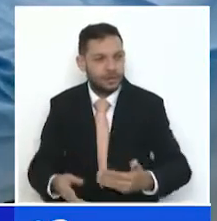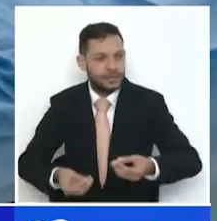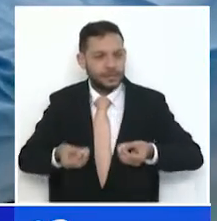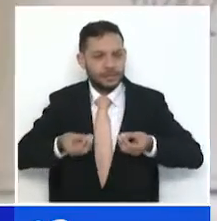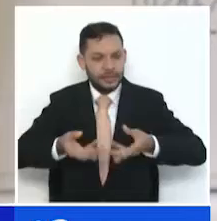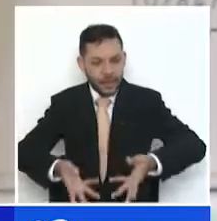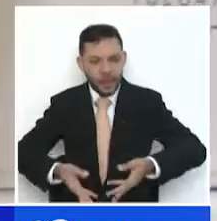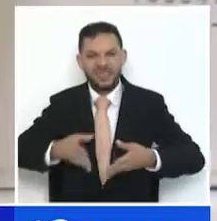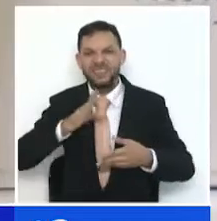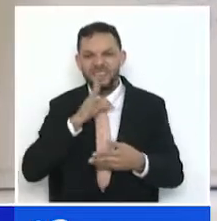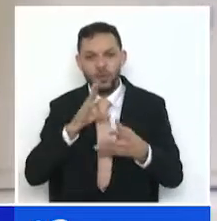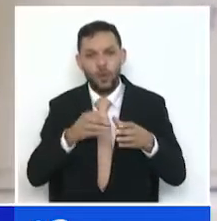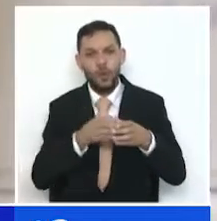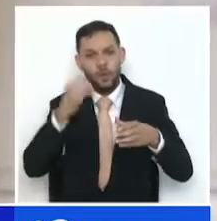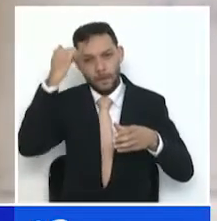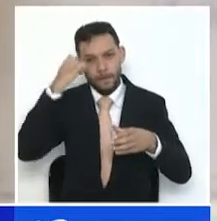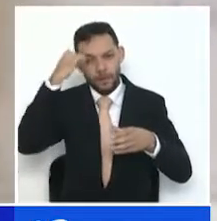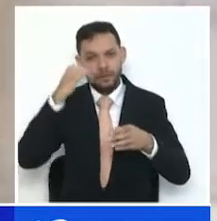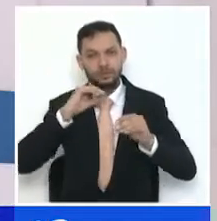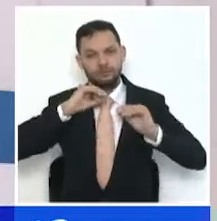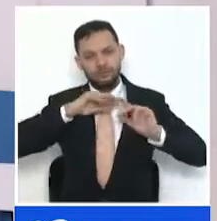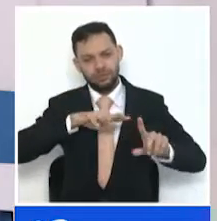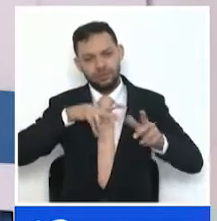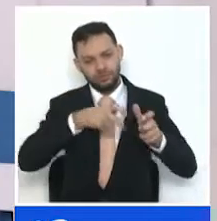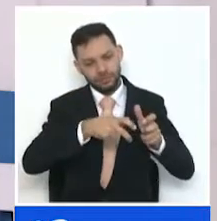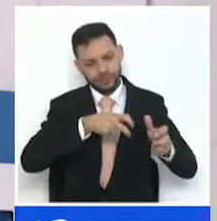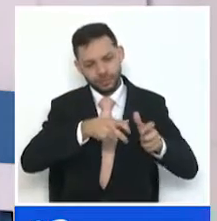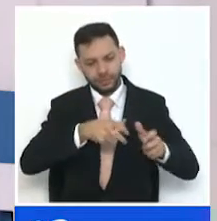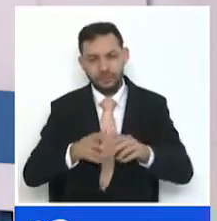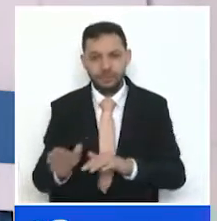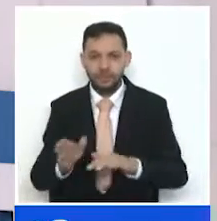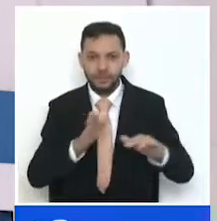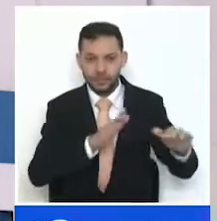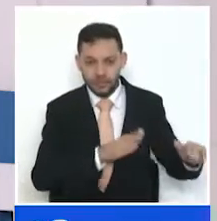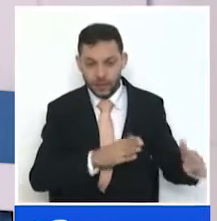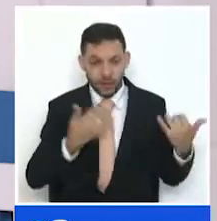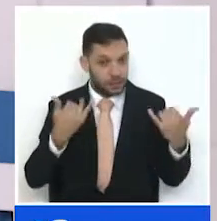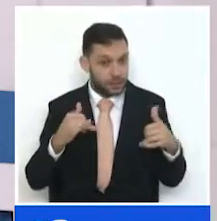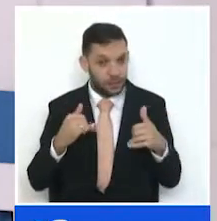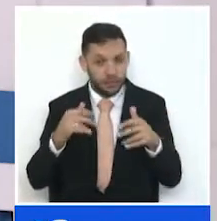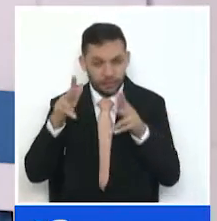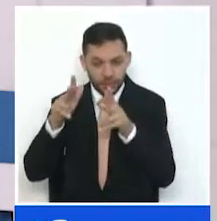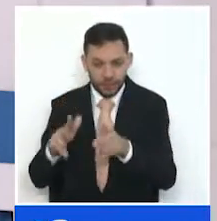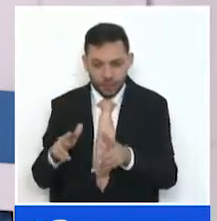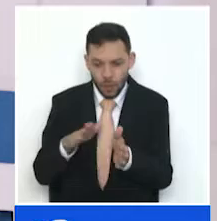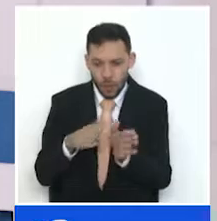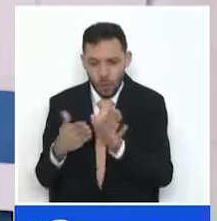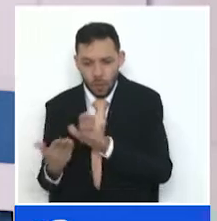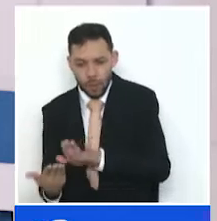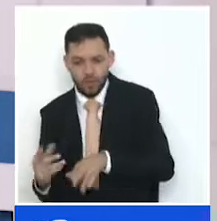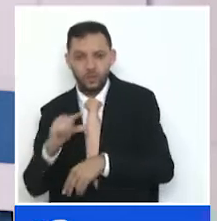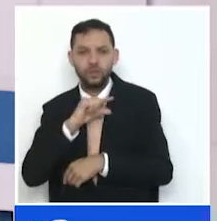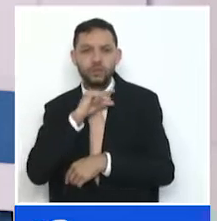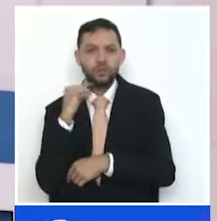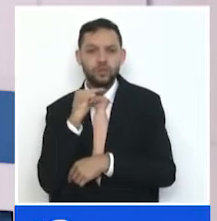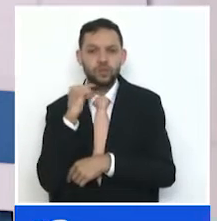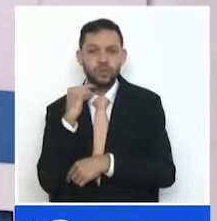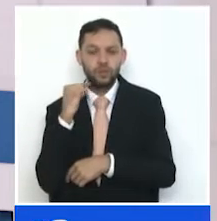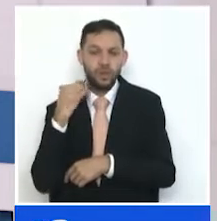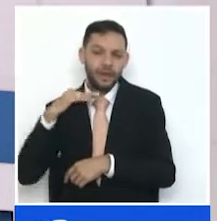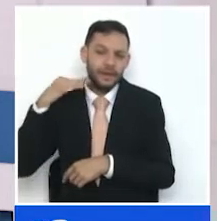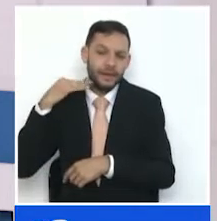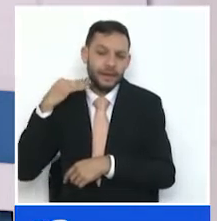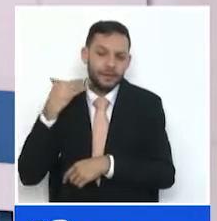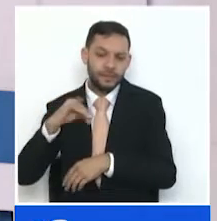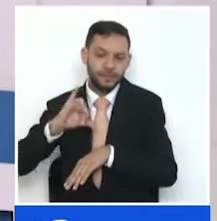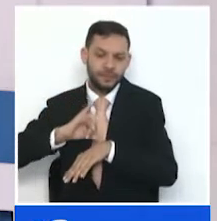personal docente en el departamento de Caldas. Ante el fallecimiento de uno de los sacerdotes de la diócesis de Armenia, se hizo un